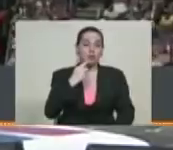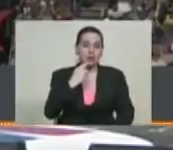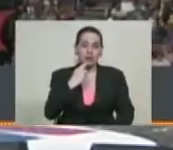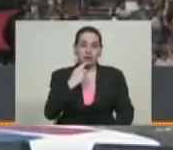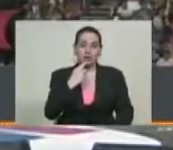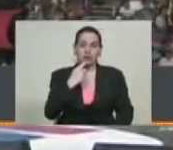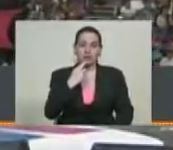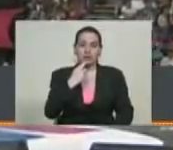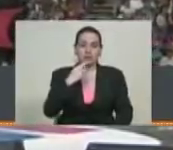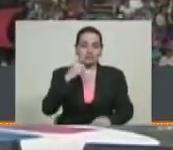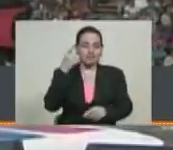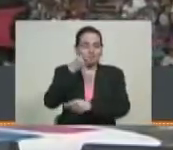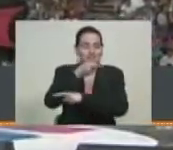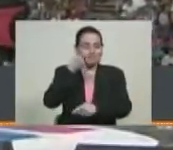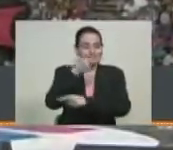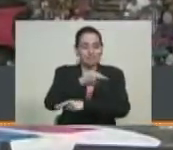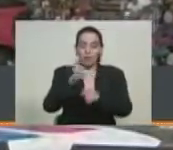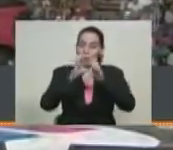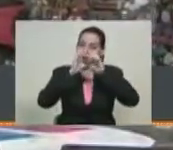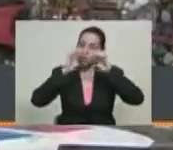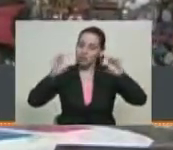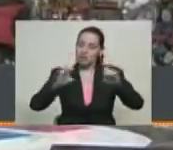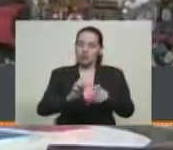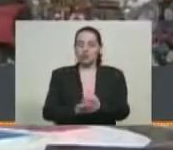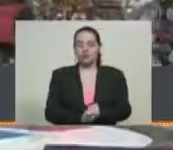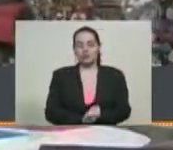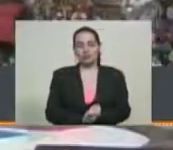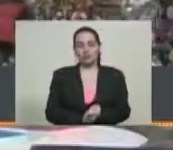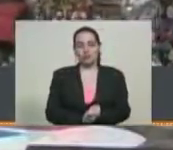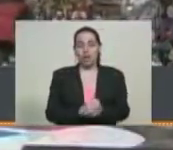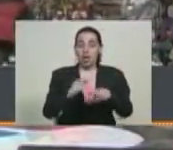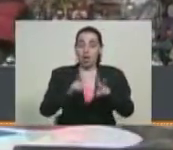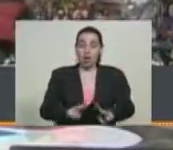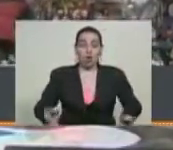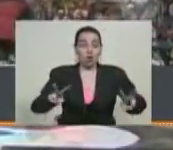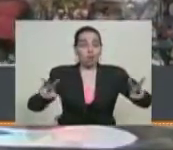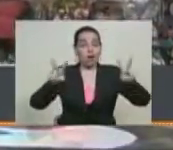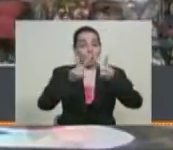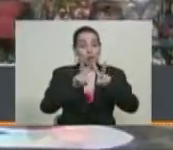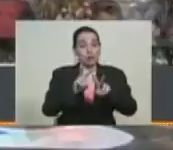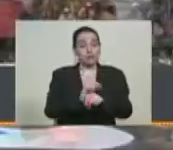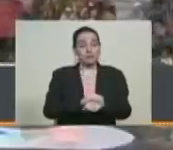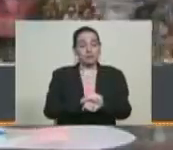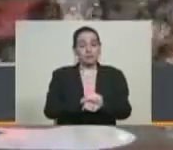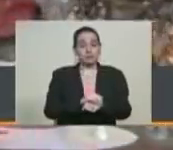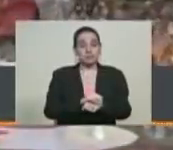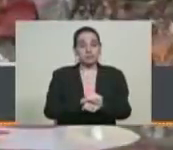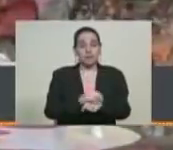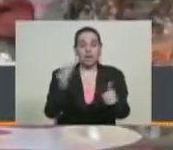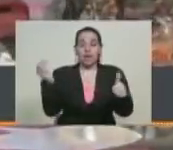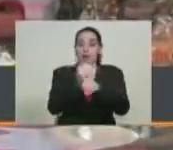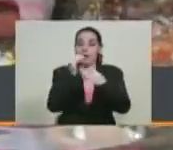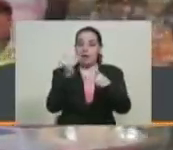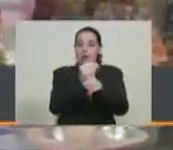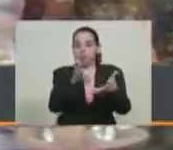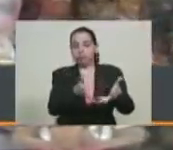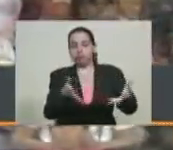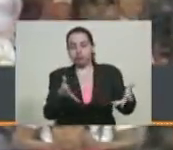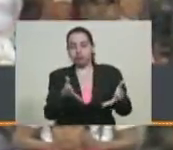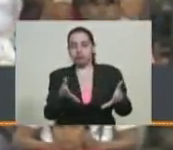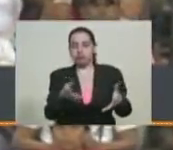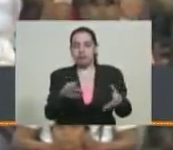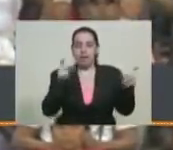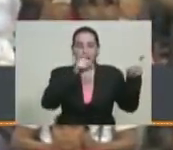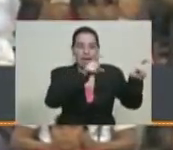está determinado por la educación y los valores que logremos sembrar